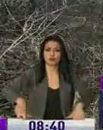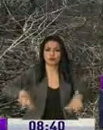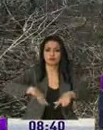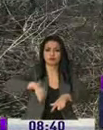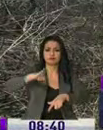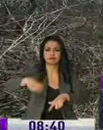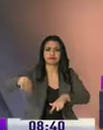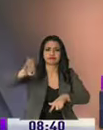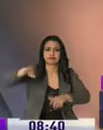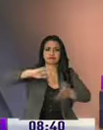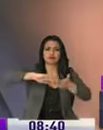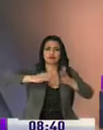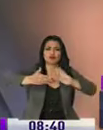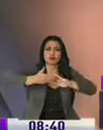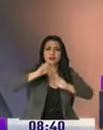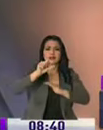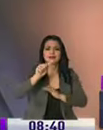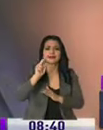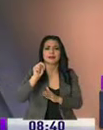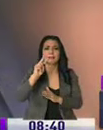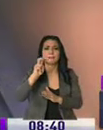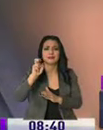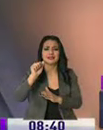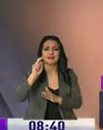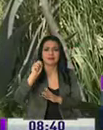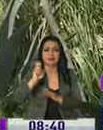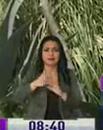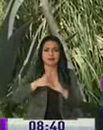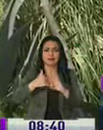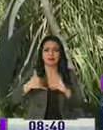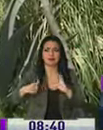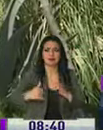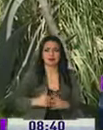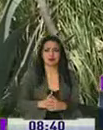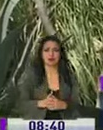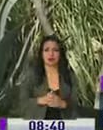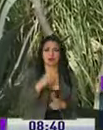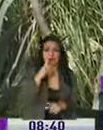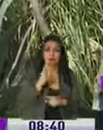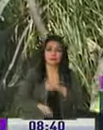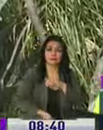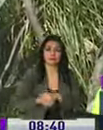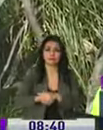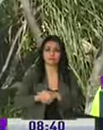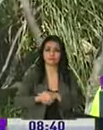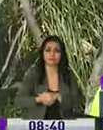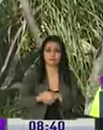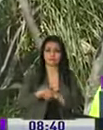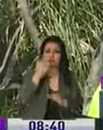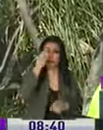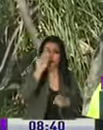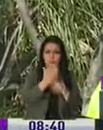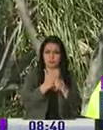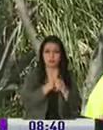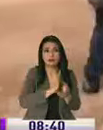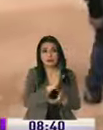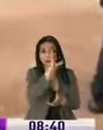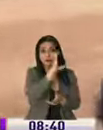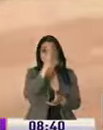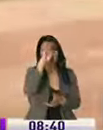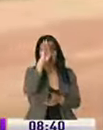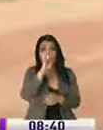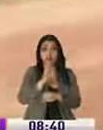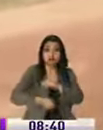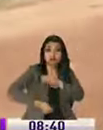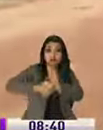en la comunidad de San Vicente, provincia de Santa Elena. Y él se internó en este lugar con el objetivo de evadir a la justicia. En